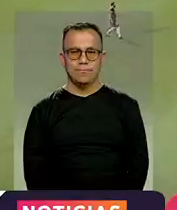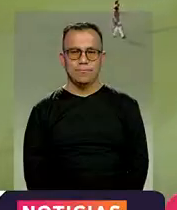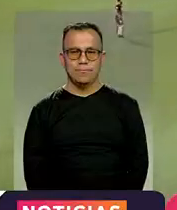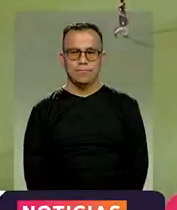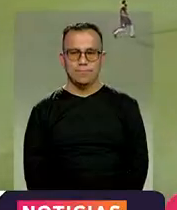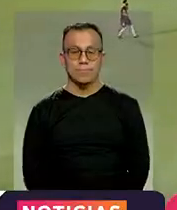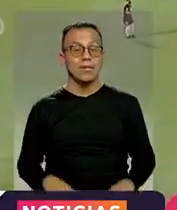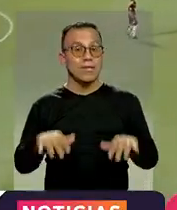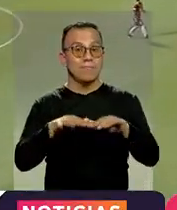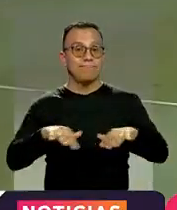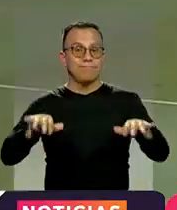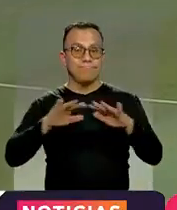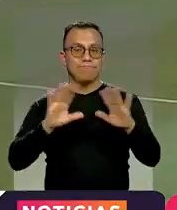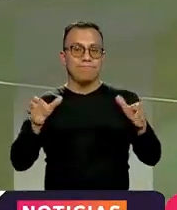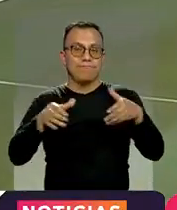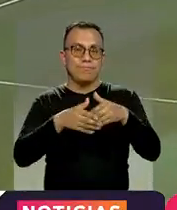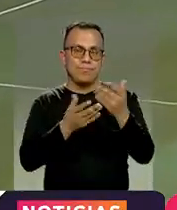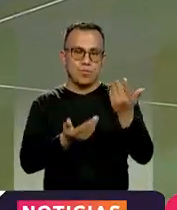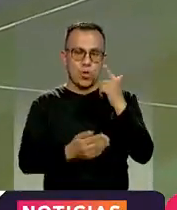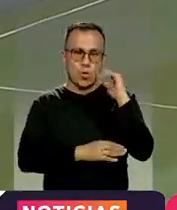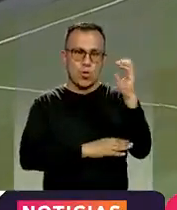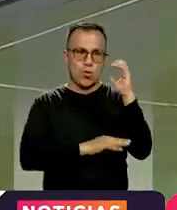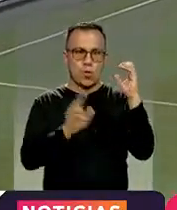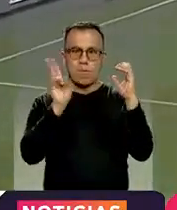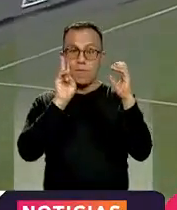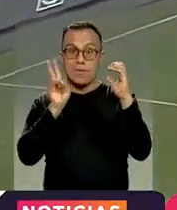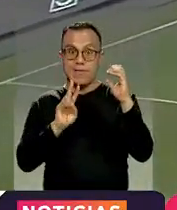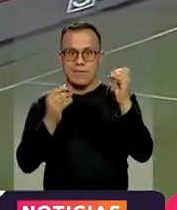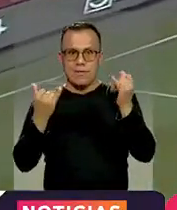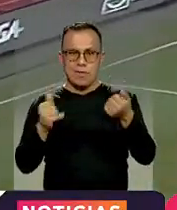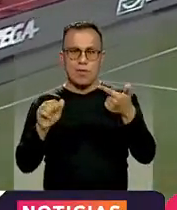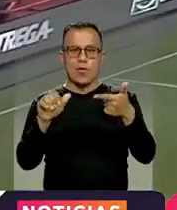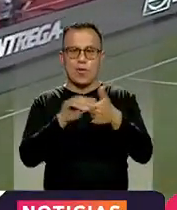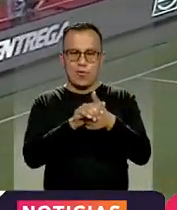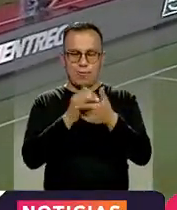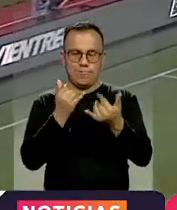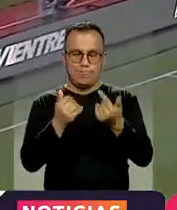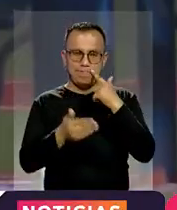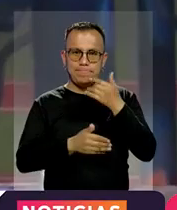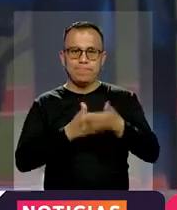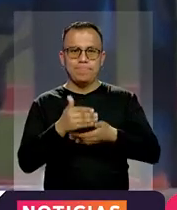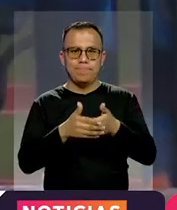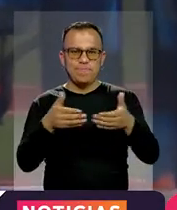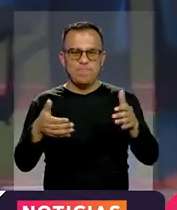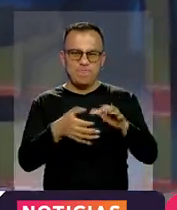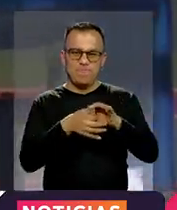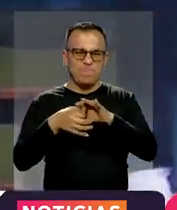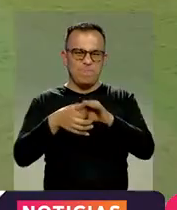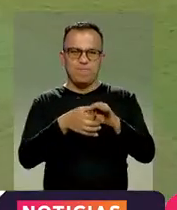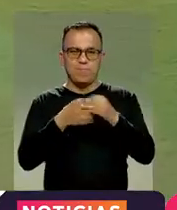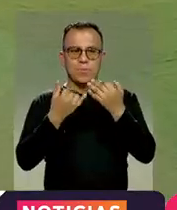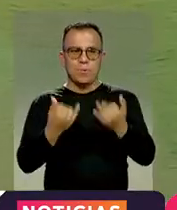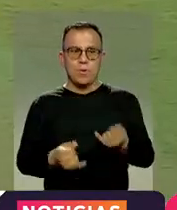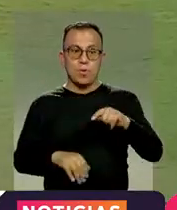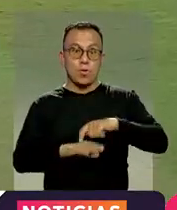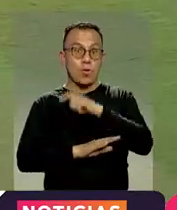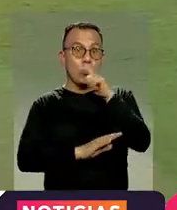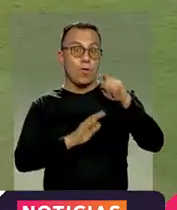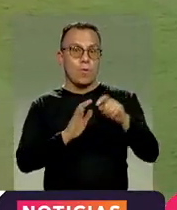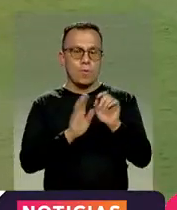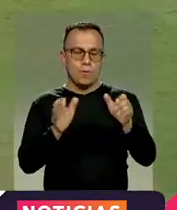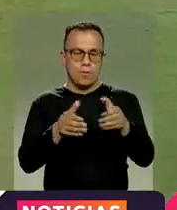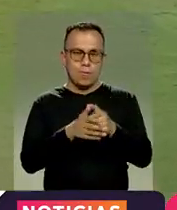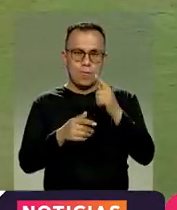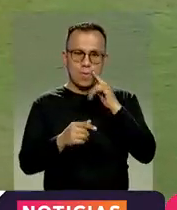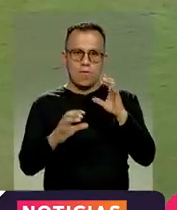Ludovico Teixeira de Goiânia, Colombia y Venezuela empataron sin goles. Los dirigidos por Reinaldo Rueda buscaron el arco rival por todos los frentes, pero